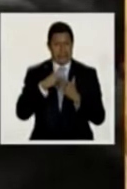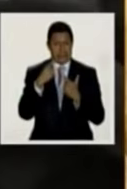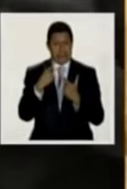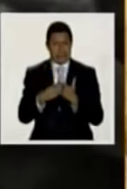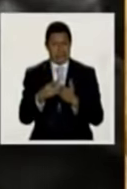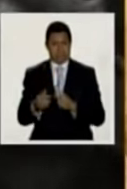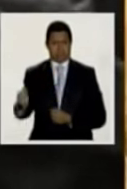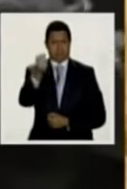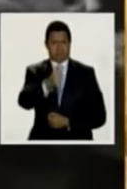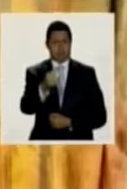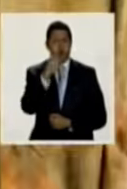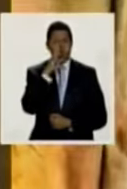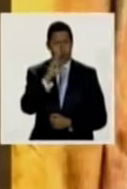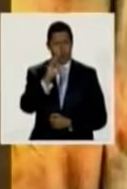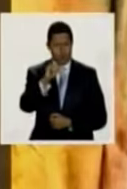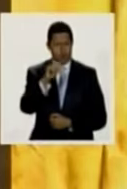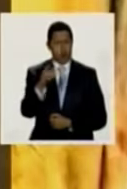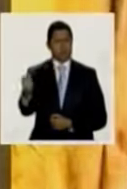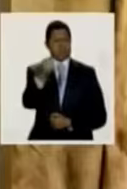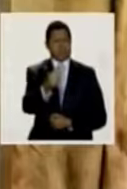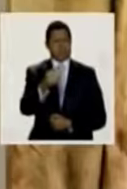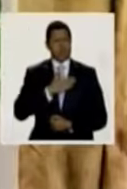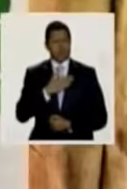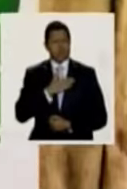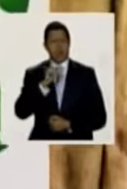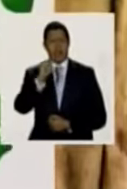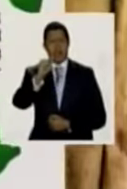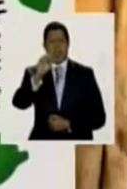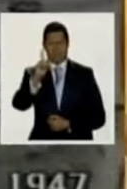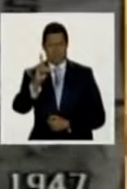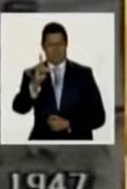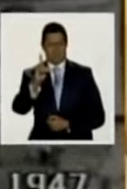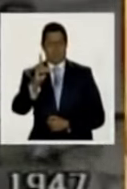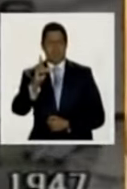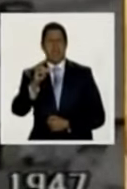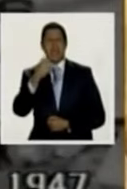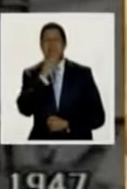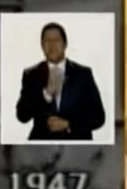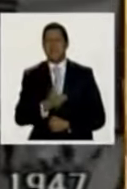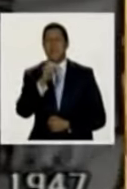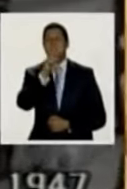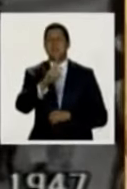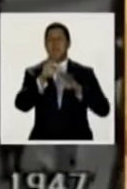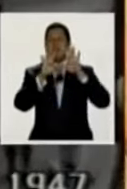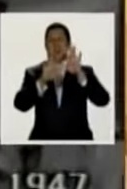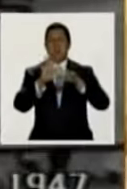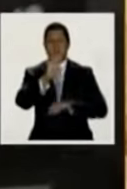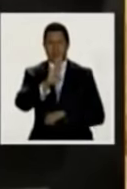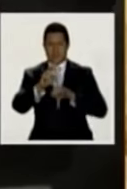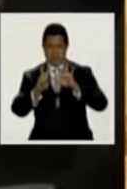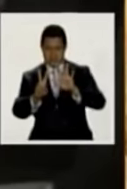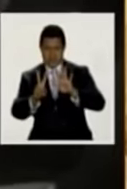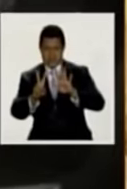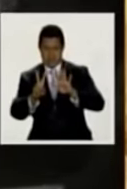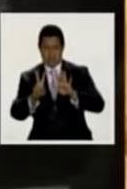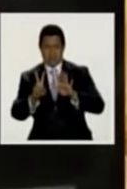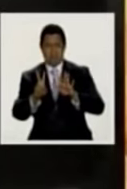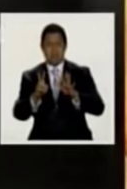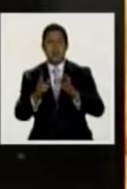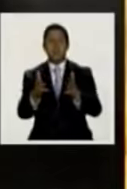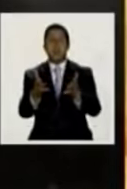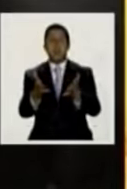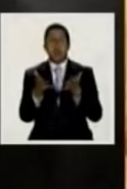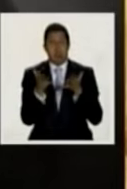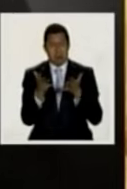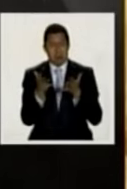Entonces, Rómulo Gallego surgió como candidato del Partido Acción Democrática en diciembre de 1947, obteniendo luego